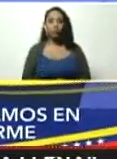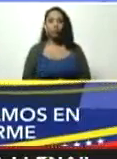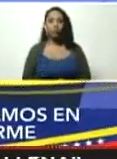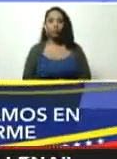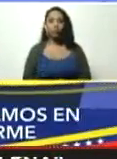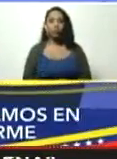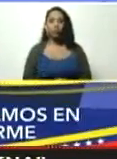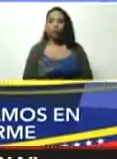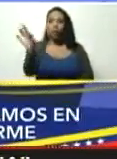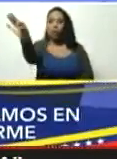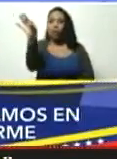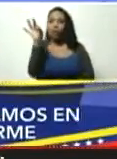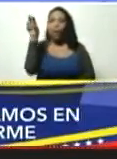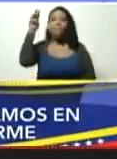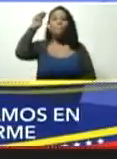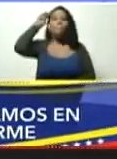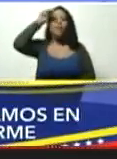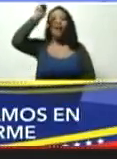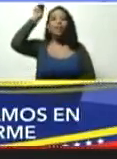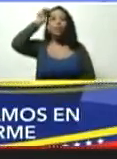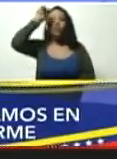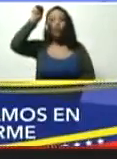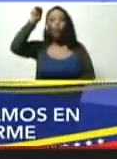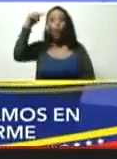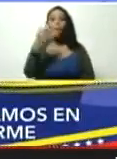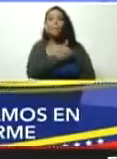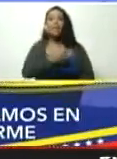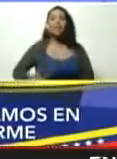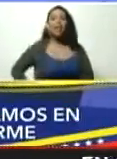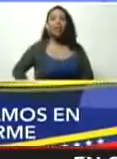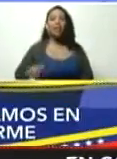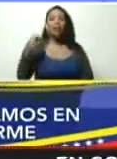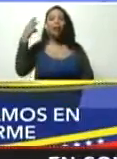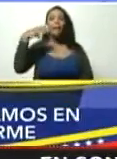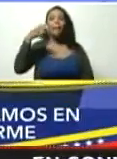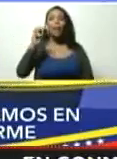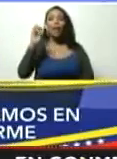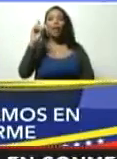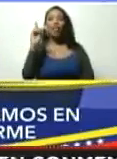Eligen a un maestro presidente, Pedro Castillo.